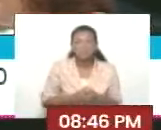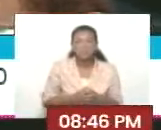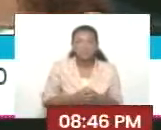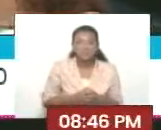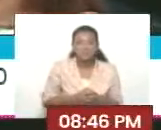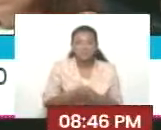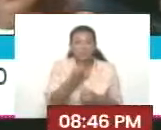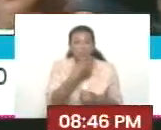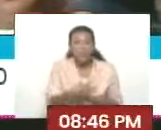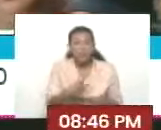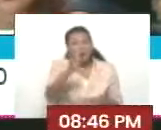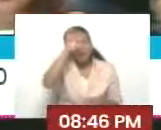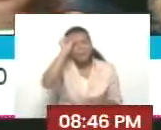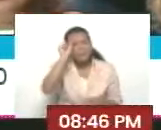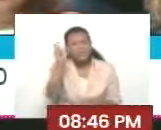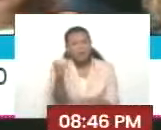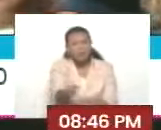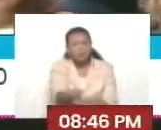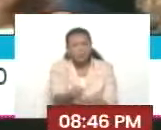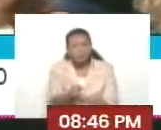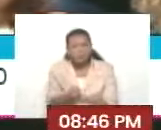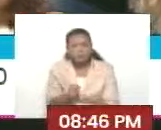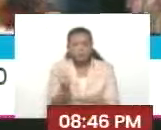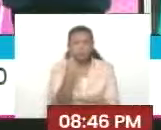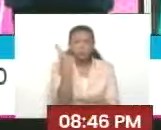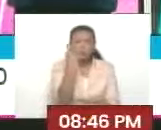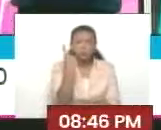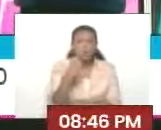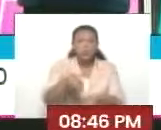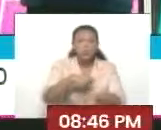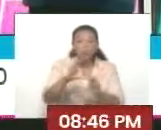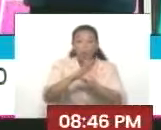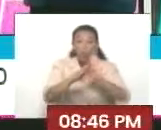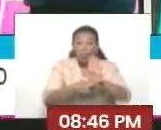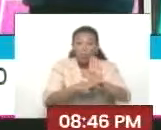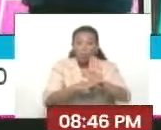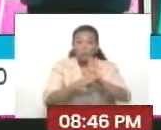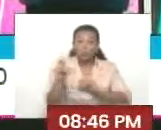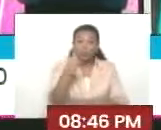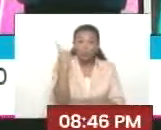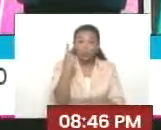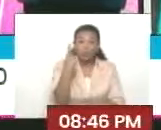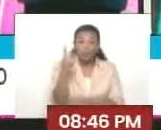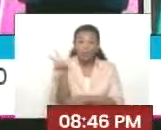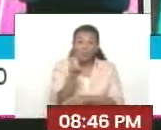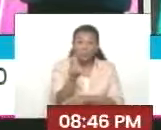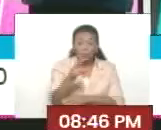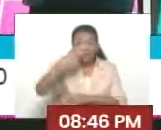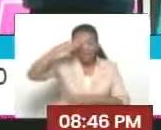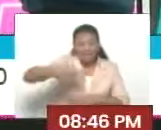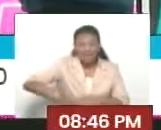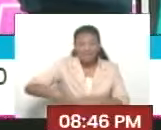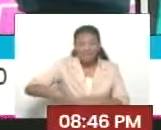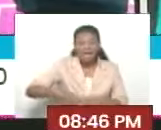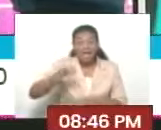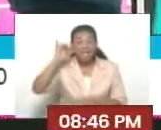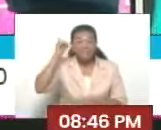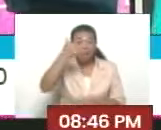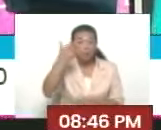¿ah? Oye, ¿dónde aprendiste a pilotear? Hice curso de piloto aviador en la Escuela de Aviación del Ejército, en el estado de